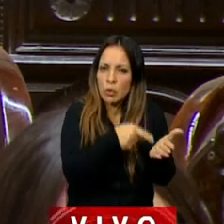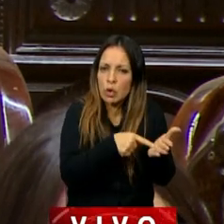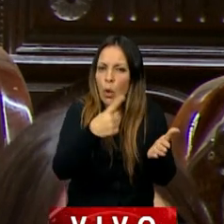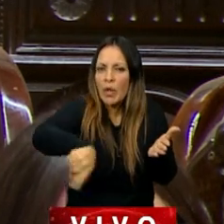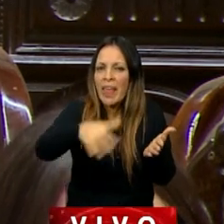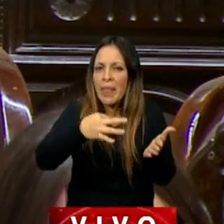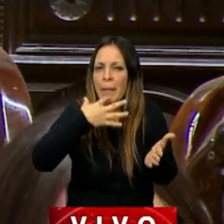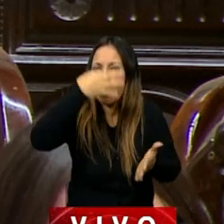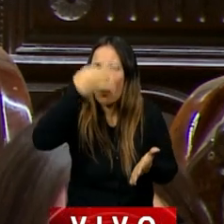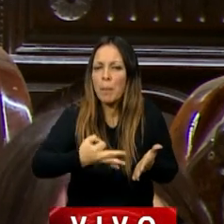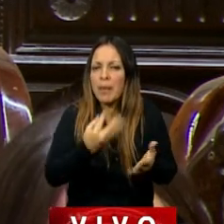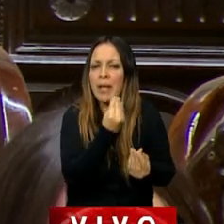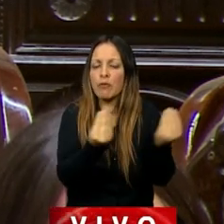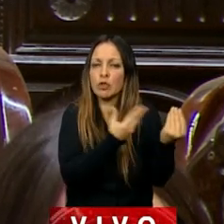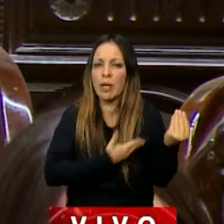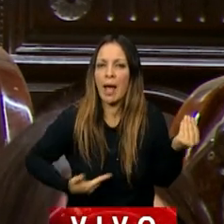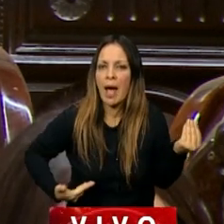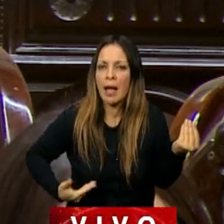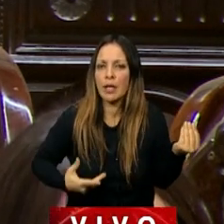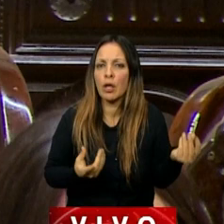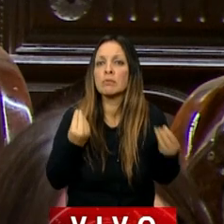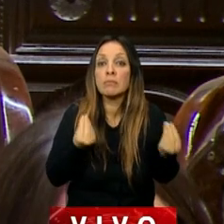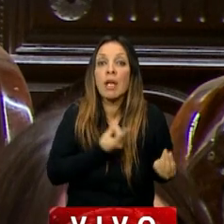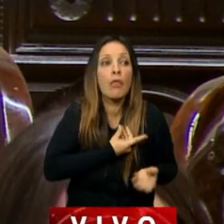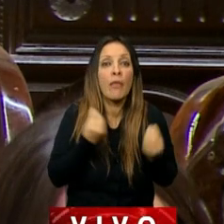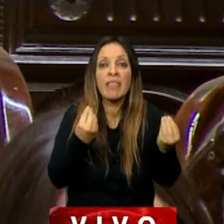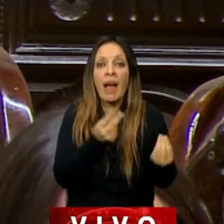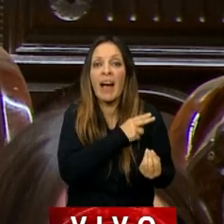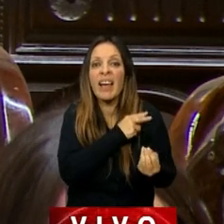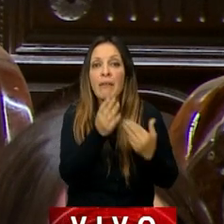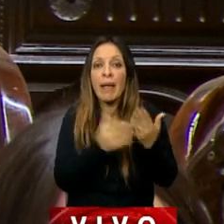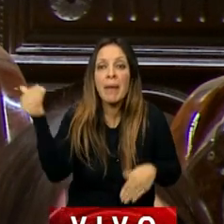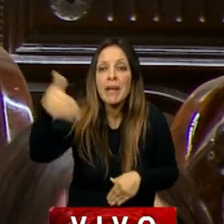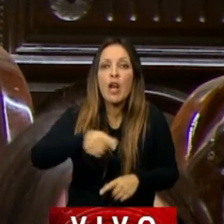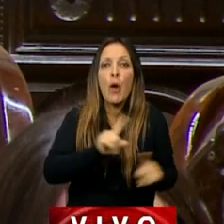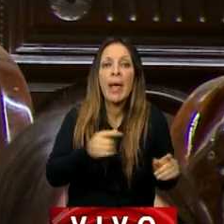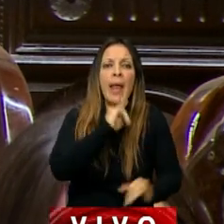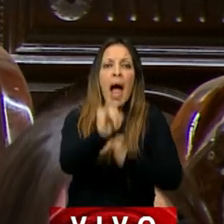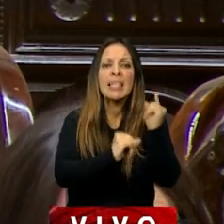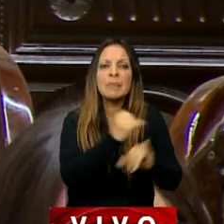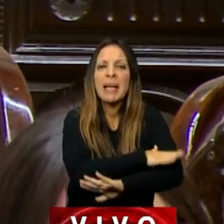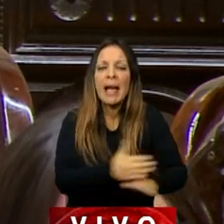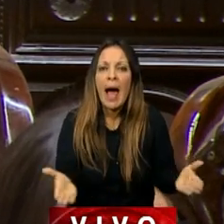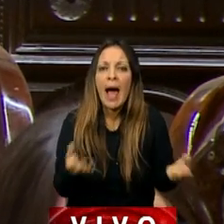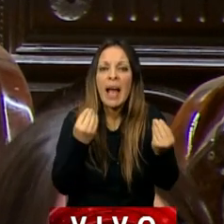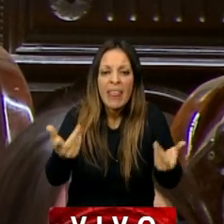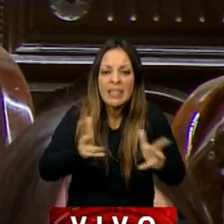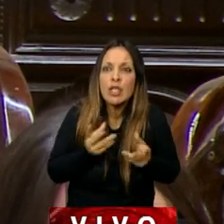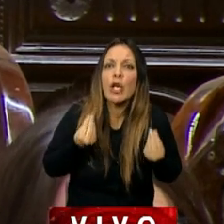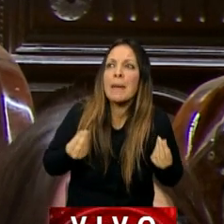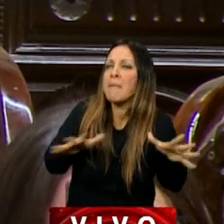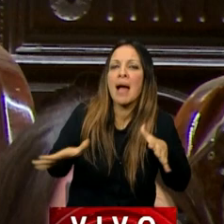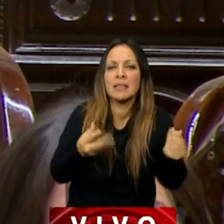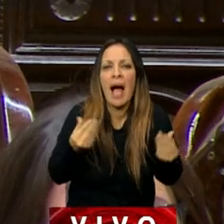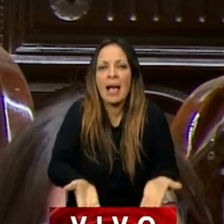deben cumplir nuestros funcionarios. ¿Dónde está ese jefe de gabinete que no viene a rendirnos cuenta y a decirnos qué